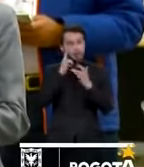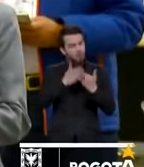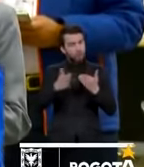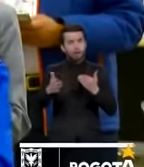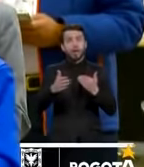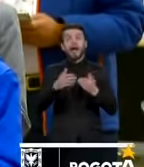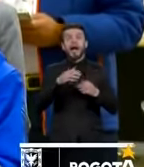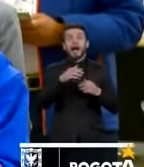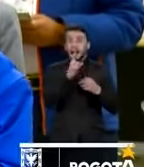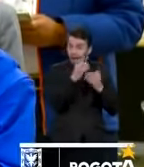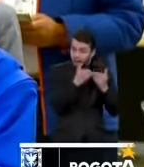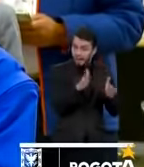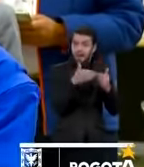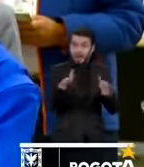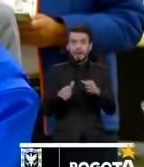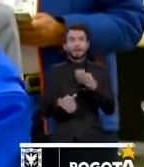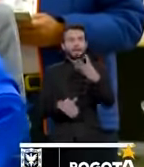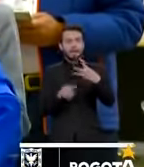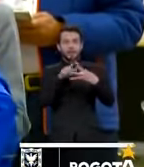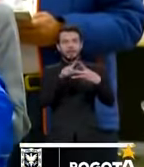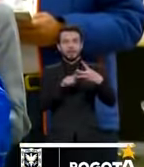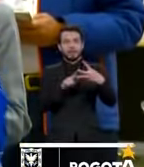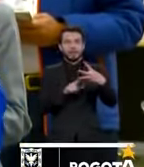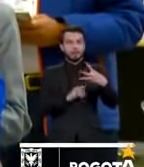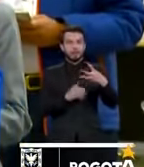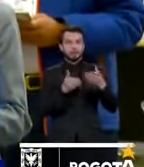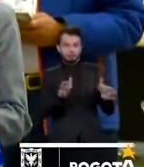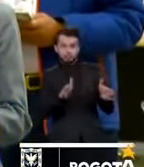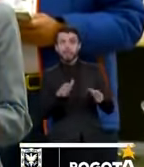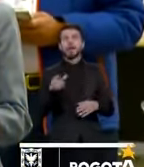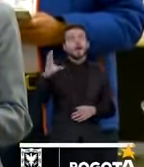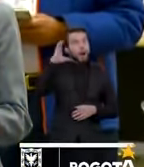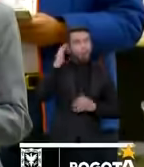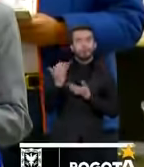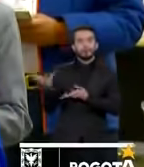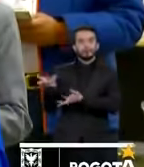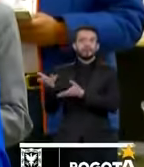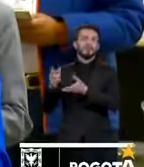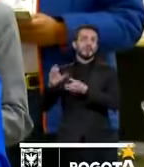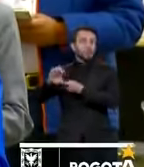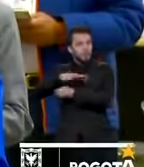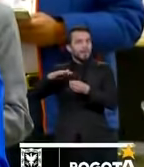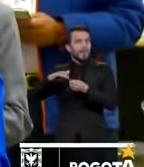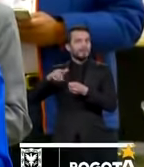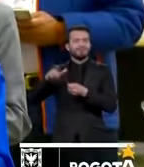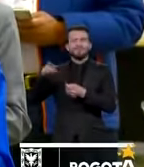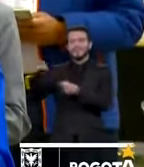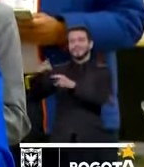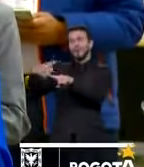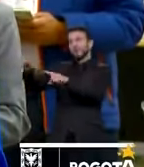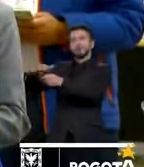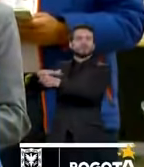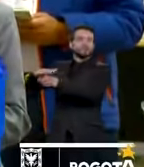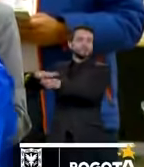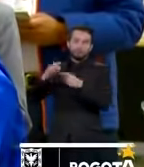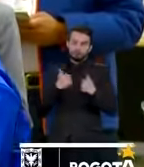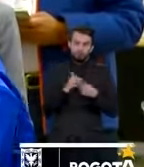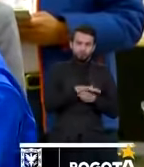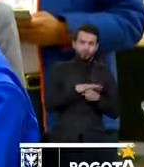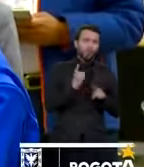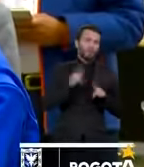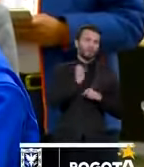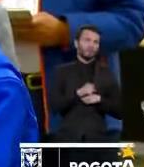sectores. Yo he mencionado los de Bogotá, pero tenemos que ir coordinando con Cundinamarca, porque como bien dice el señor gobernador, si nosotros